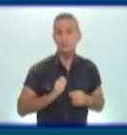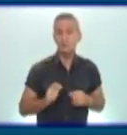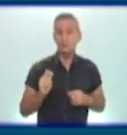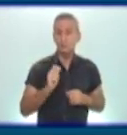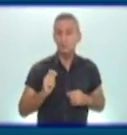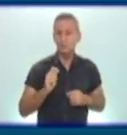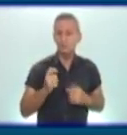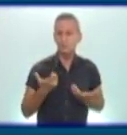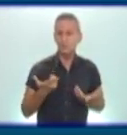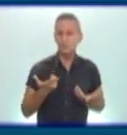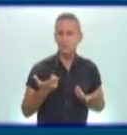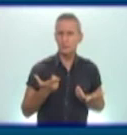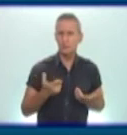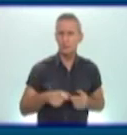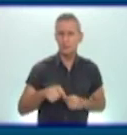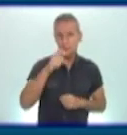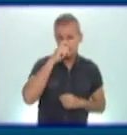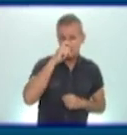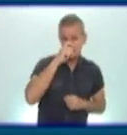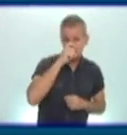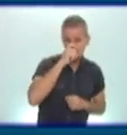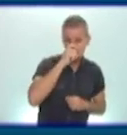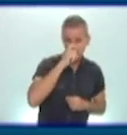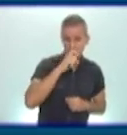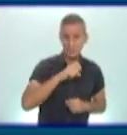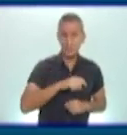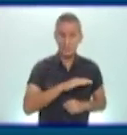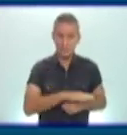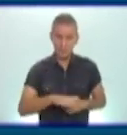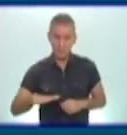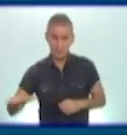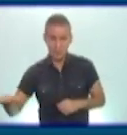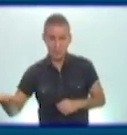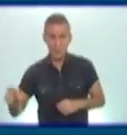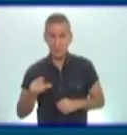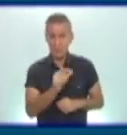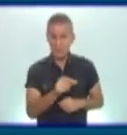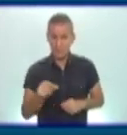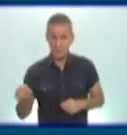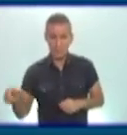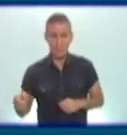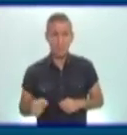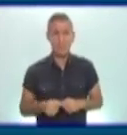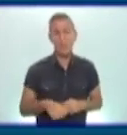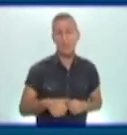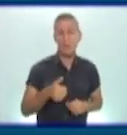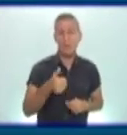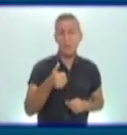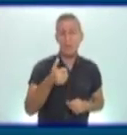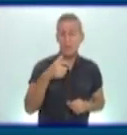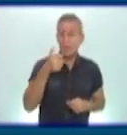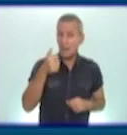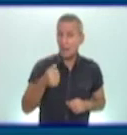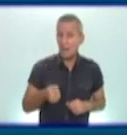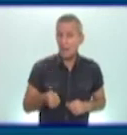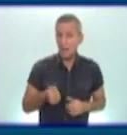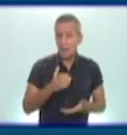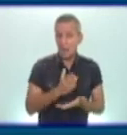sustantivos. Acá tenemos los sustantivos niños, alumnas y compañerito. Vamos a escribir los